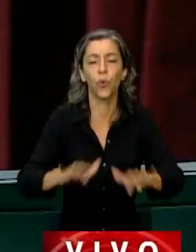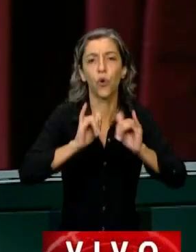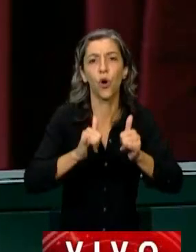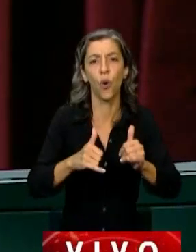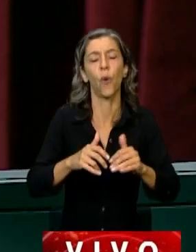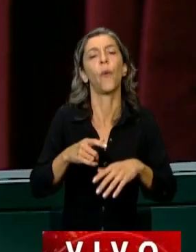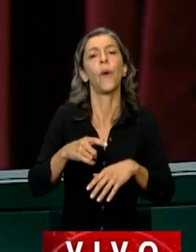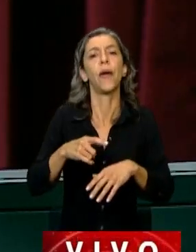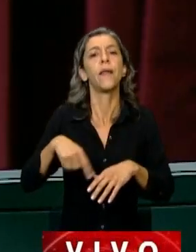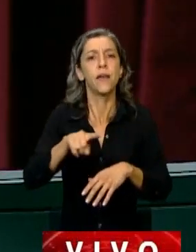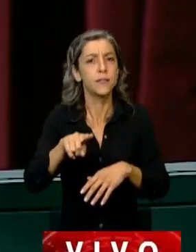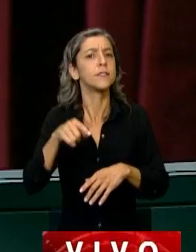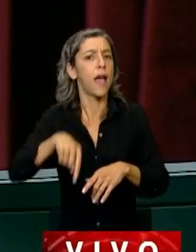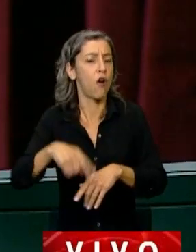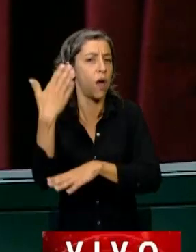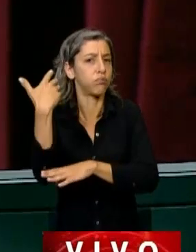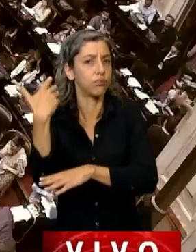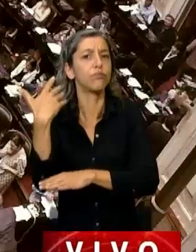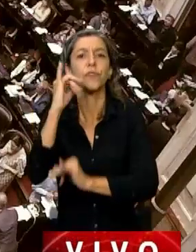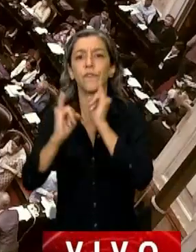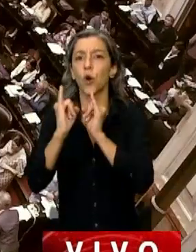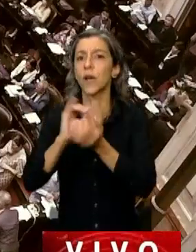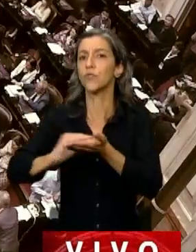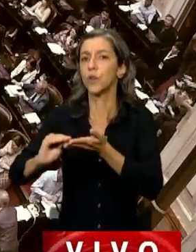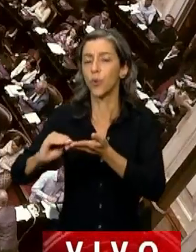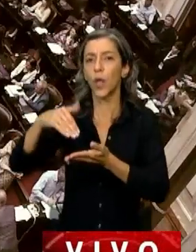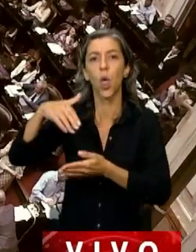Tiene la palabra el diputado Martín Maquieira.